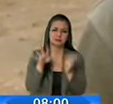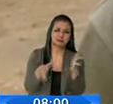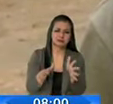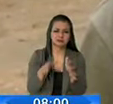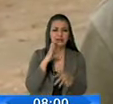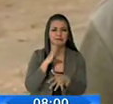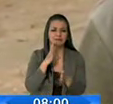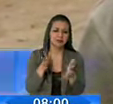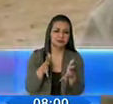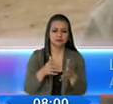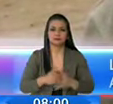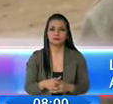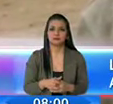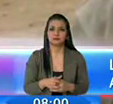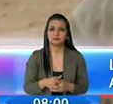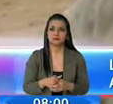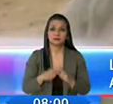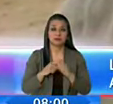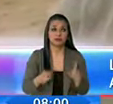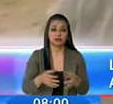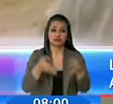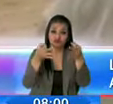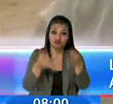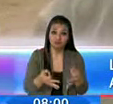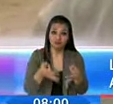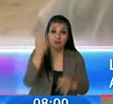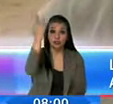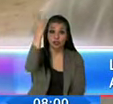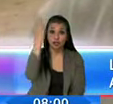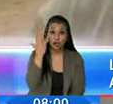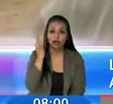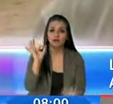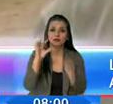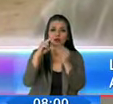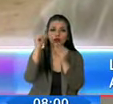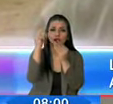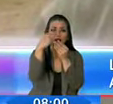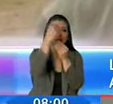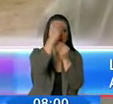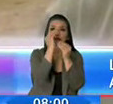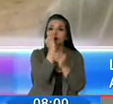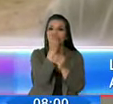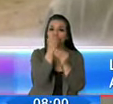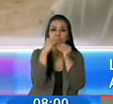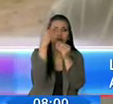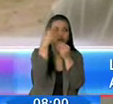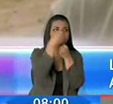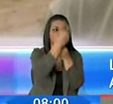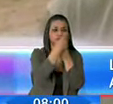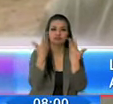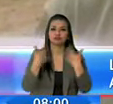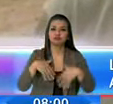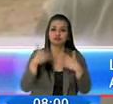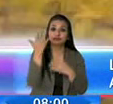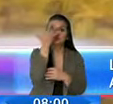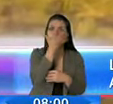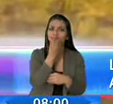café, pero es en otoño y son hojas, no es florecimiento, pues eso